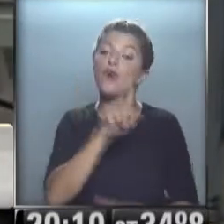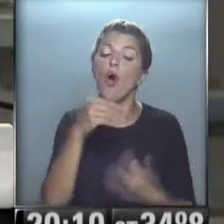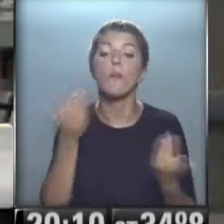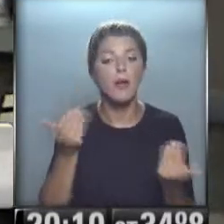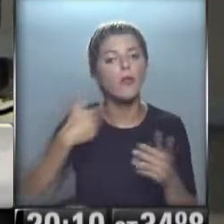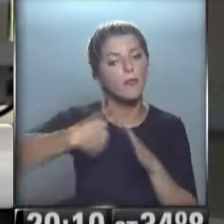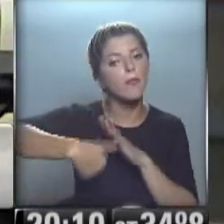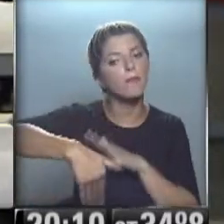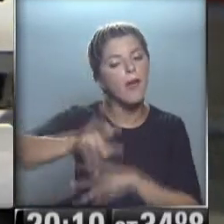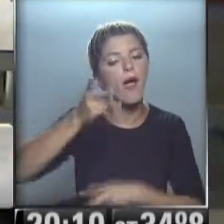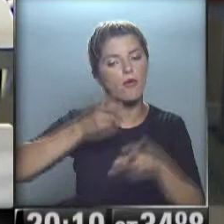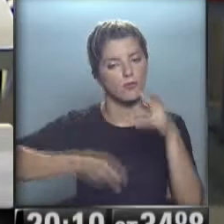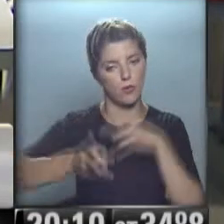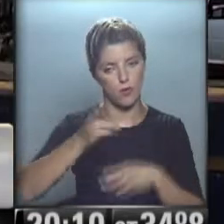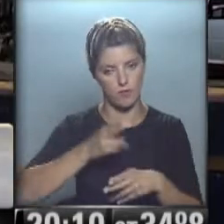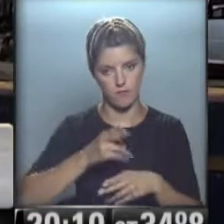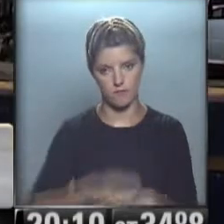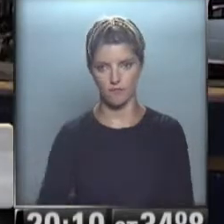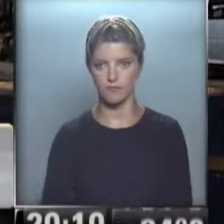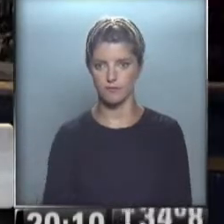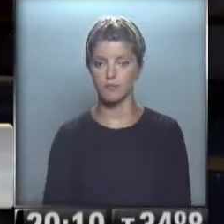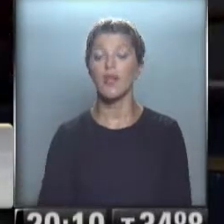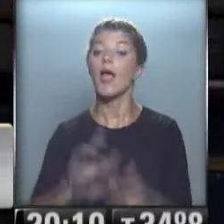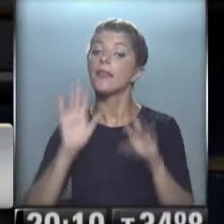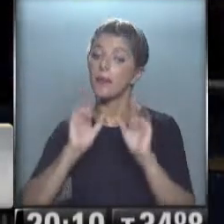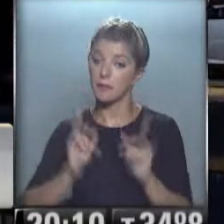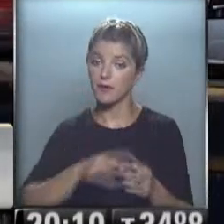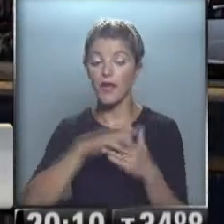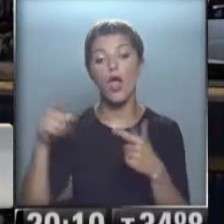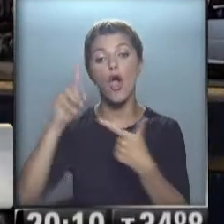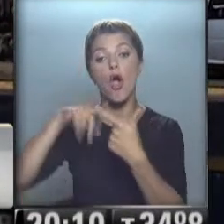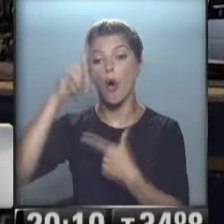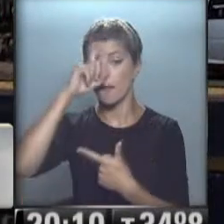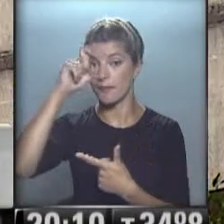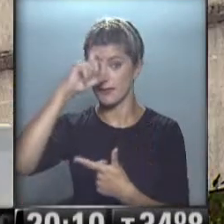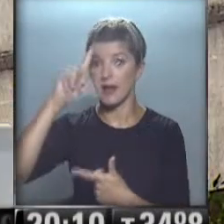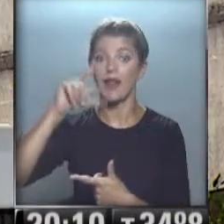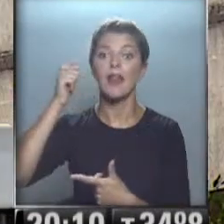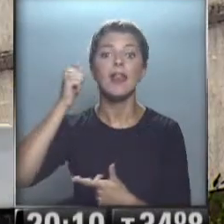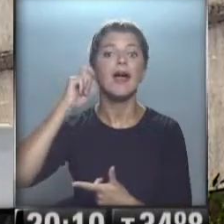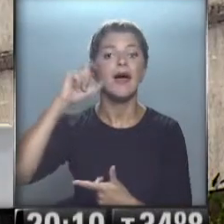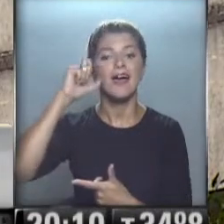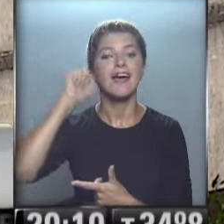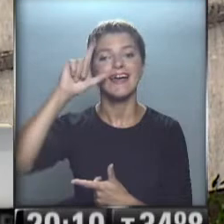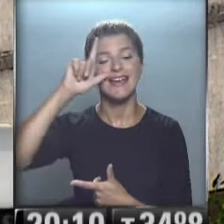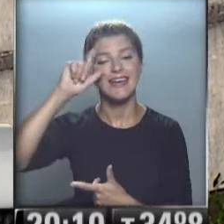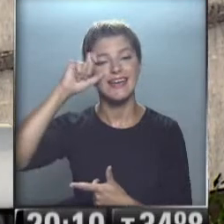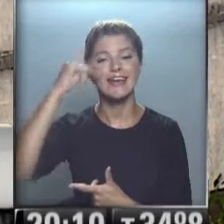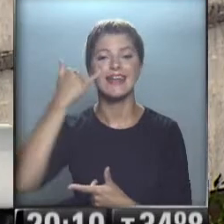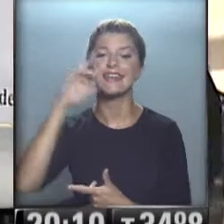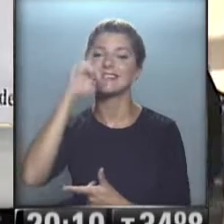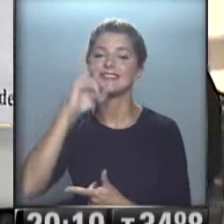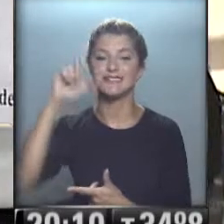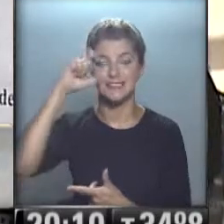requieren una cirugía programada en un segundo tiempo, sí. En tanto, en el Hospital Pedro La Gleize, 38 personas acudieron a la